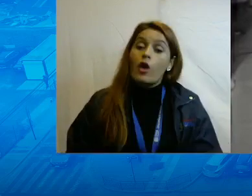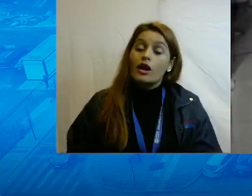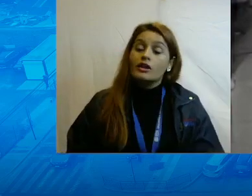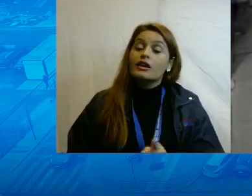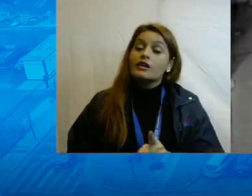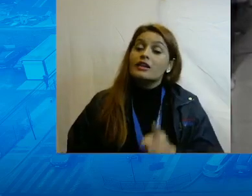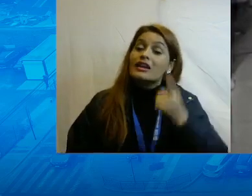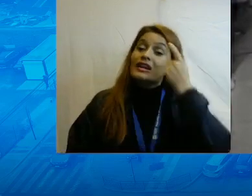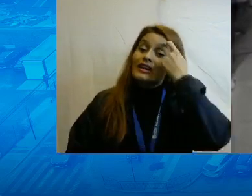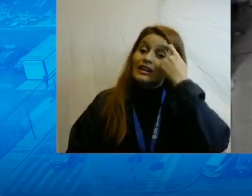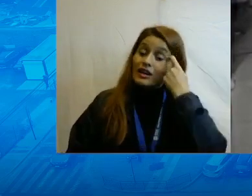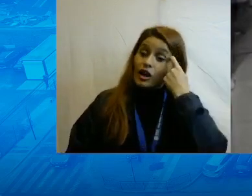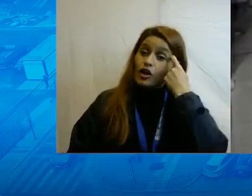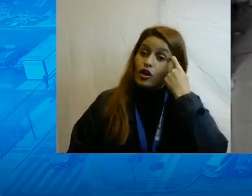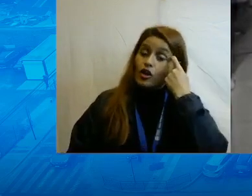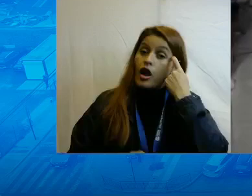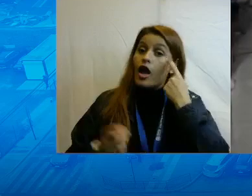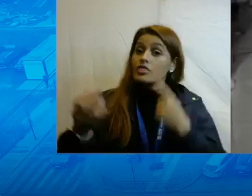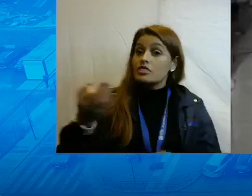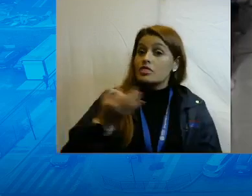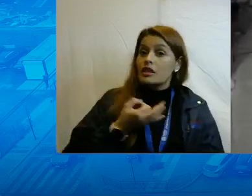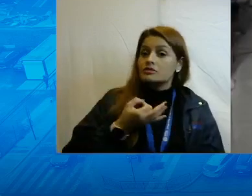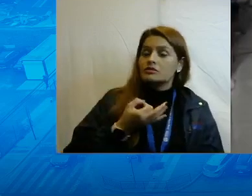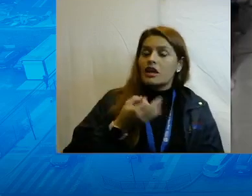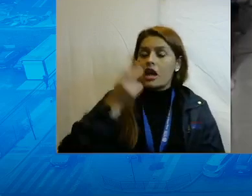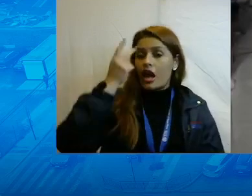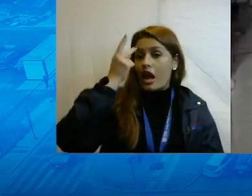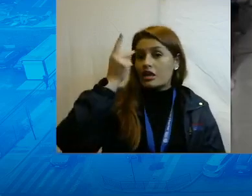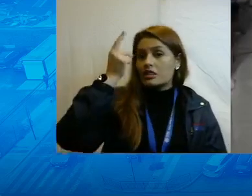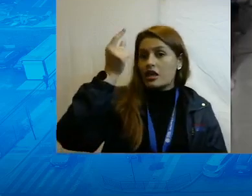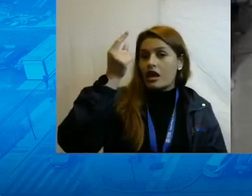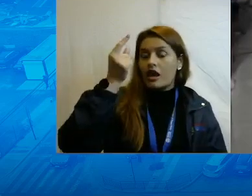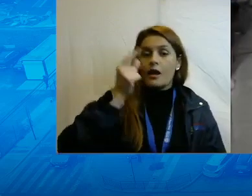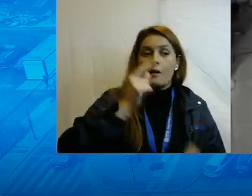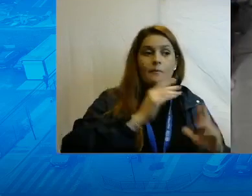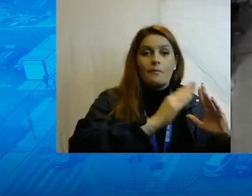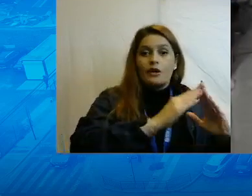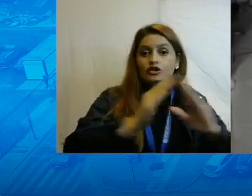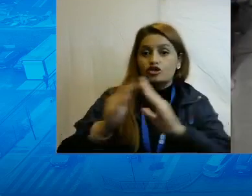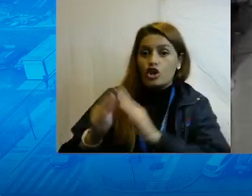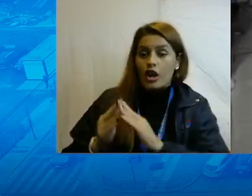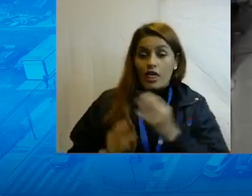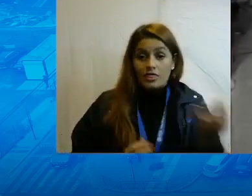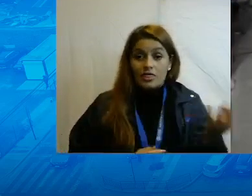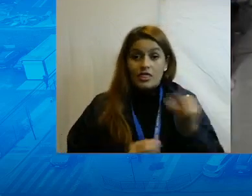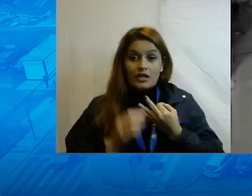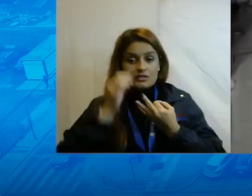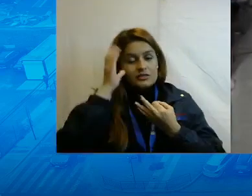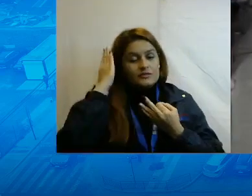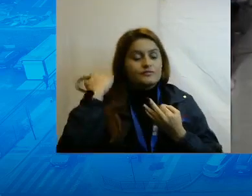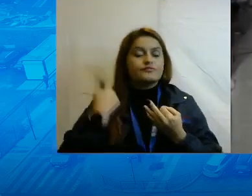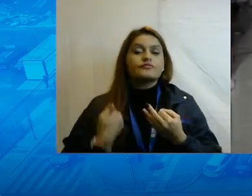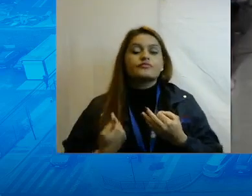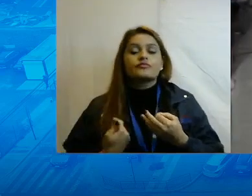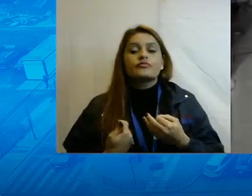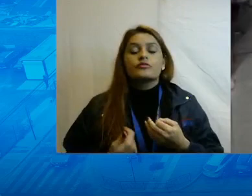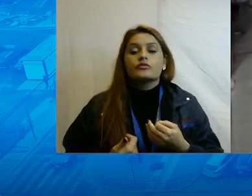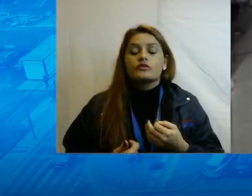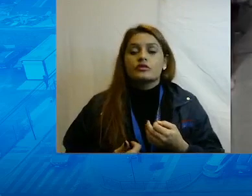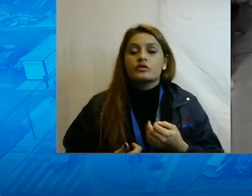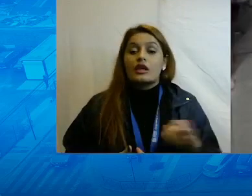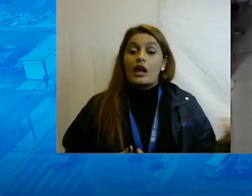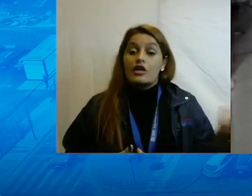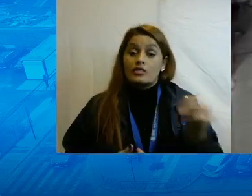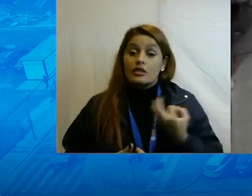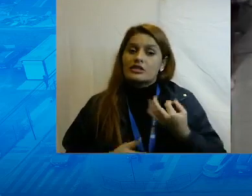que sería bueno tomar el ofrecimiento que entregan vecinos y vecinas del sector de Barrio Estación, dado que la Junta de Vecinos no está